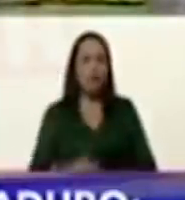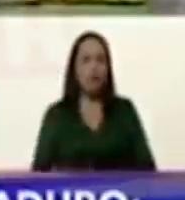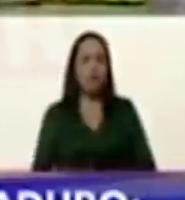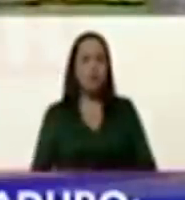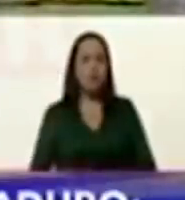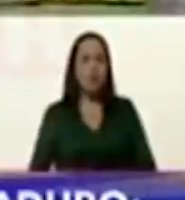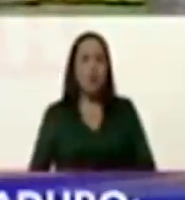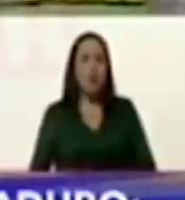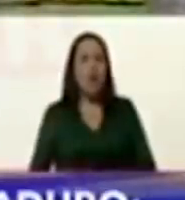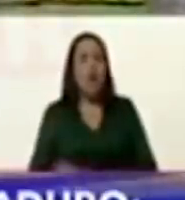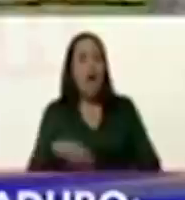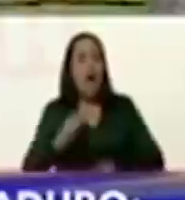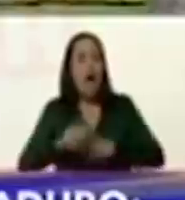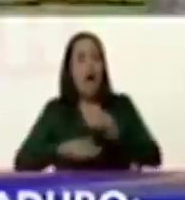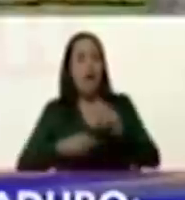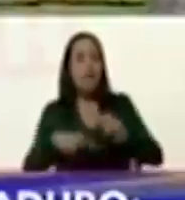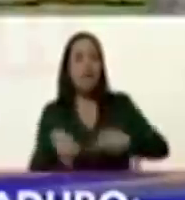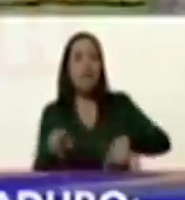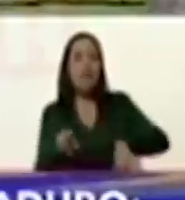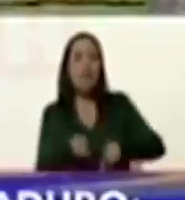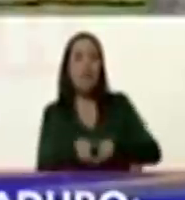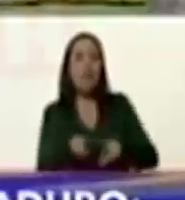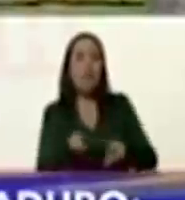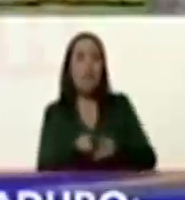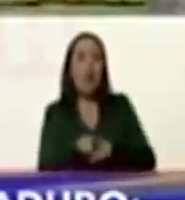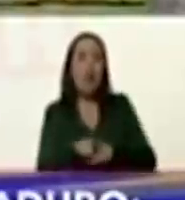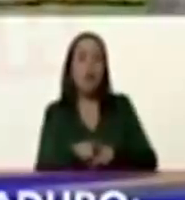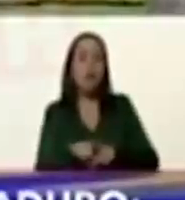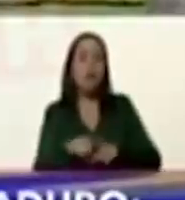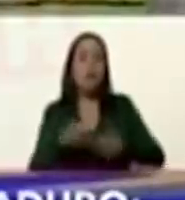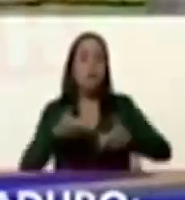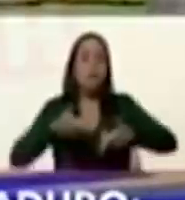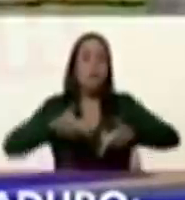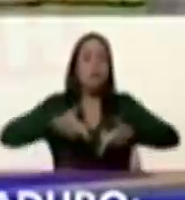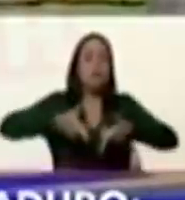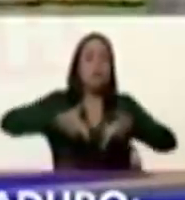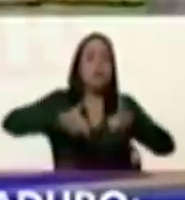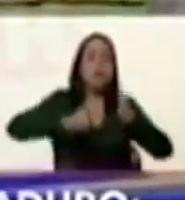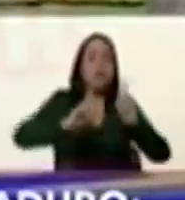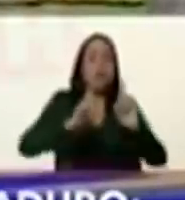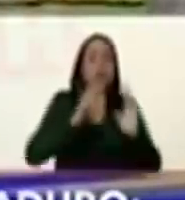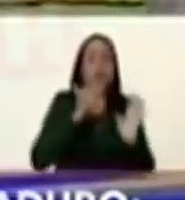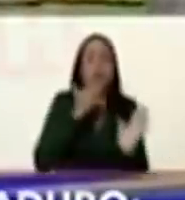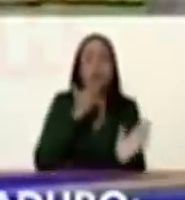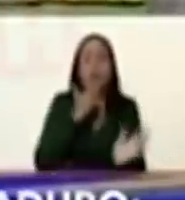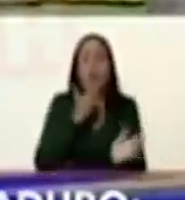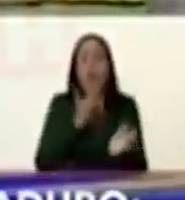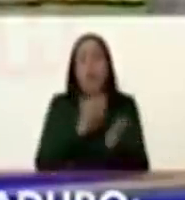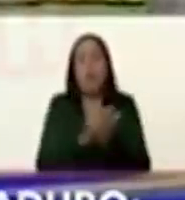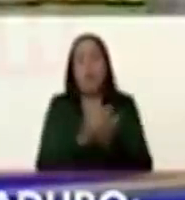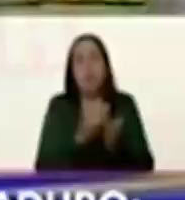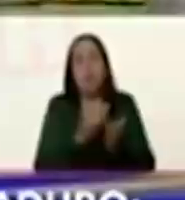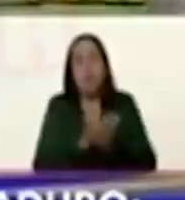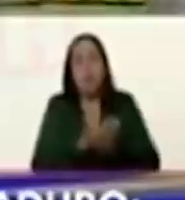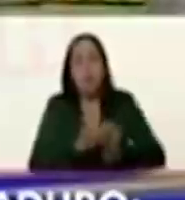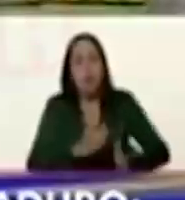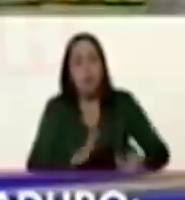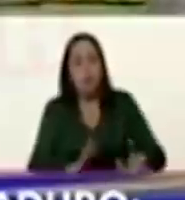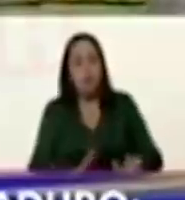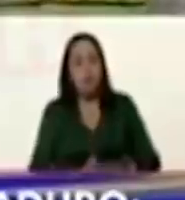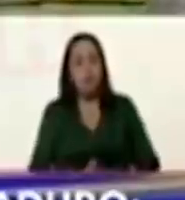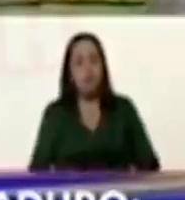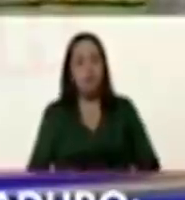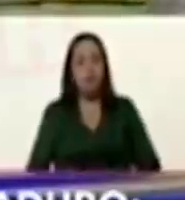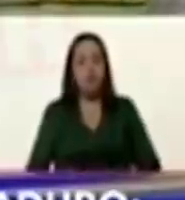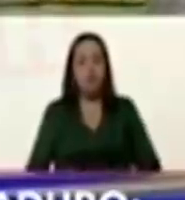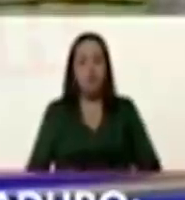la economía obtendrán financiamiento a través de la banca pública y privada. Cada mes un comité compuesto por 4 ministros, el presidente